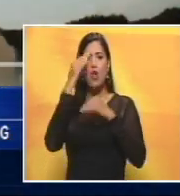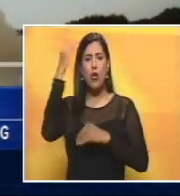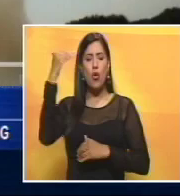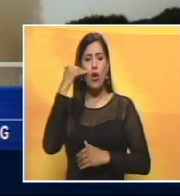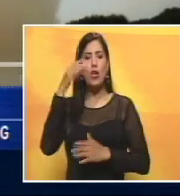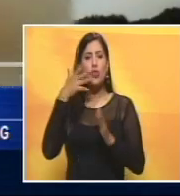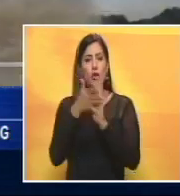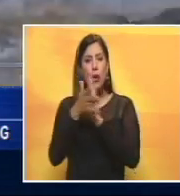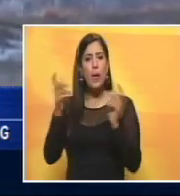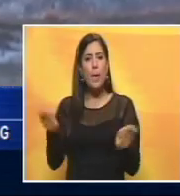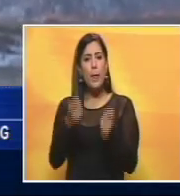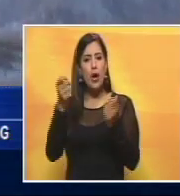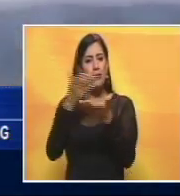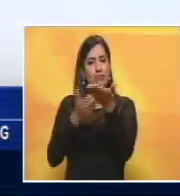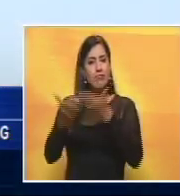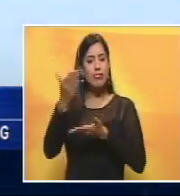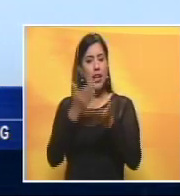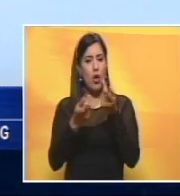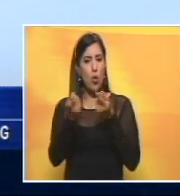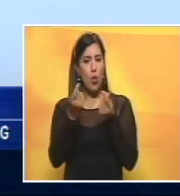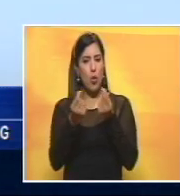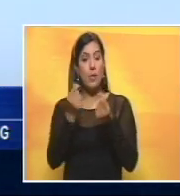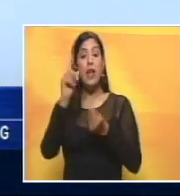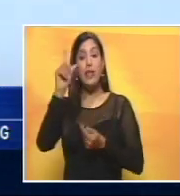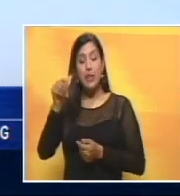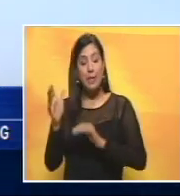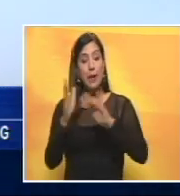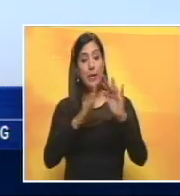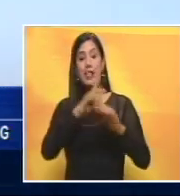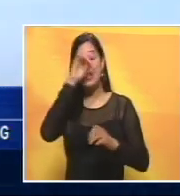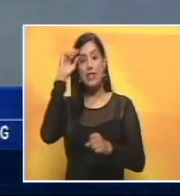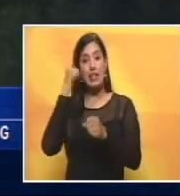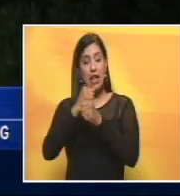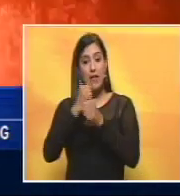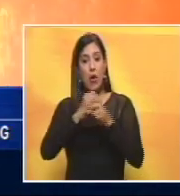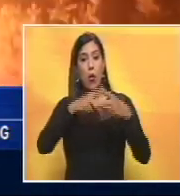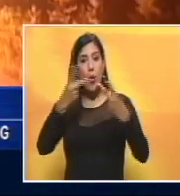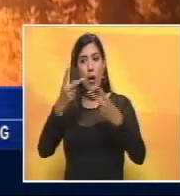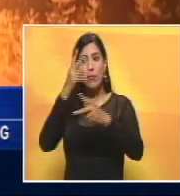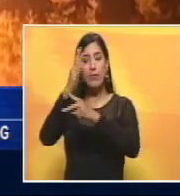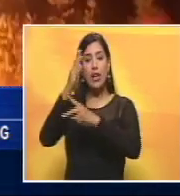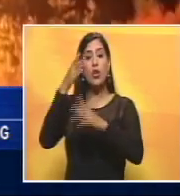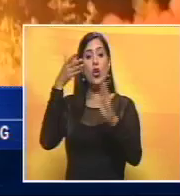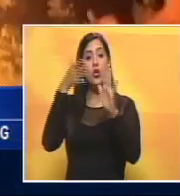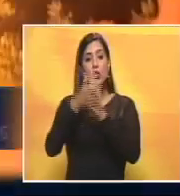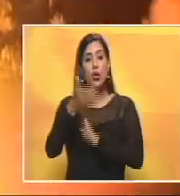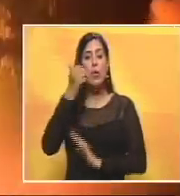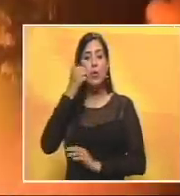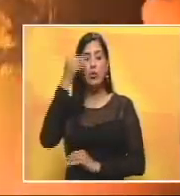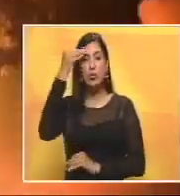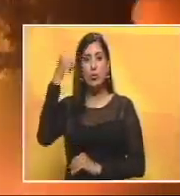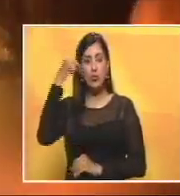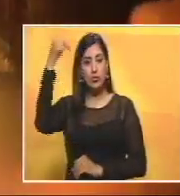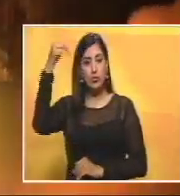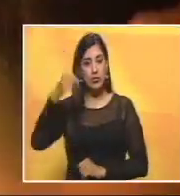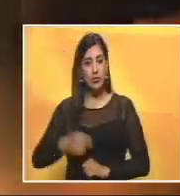intercoreanas a través de programas de cooperación económica y, por el contrario, trabajará por nuevas sanciones sobre el régimen que reclama